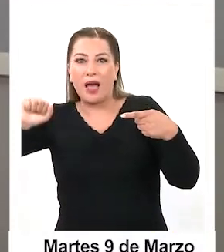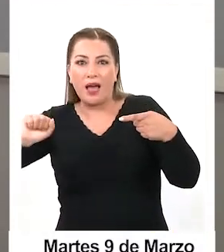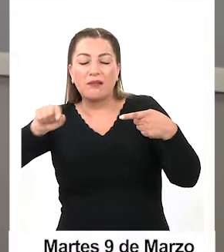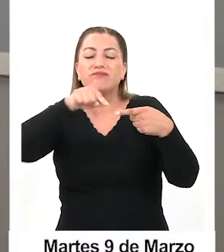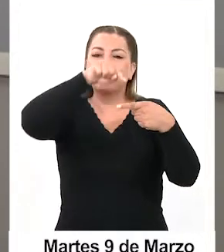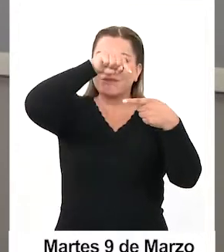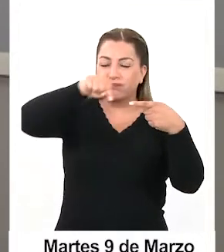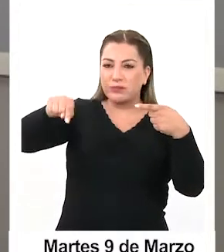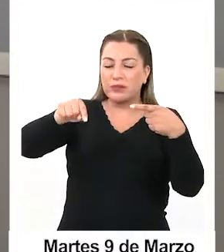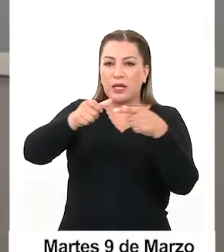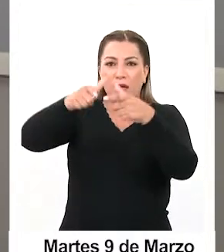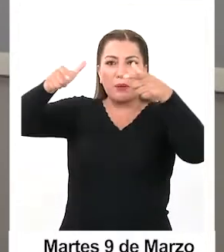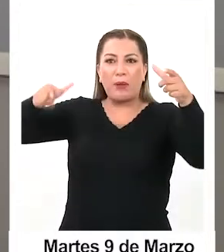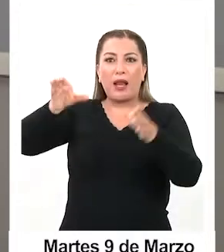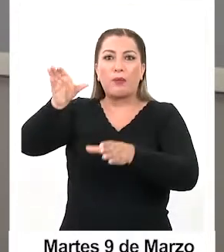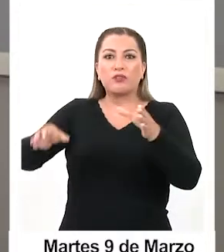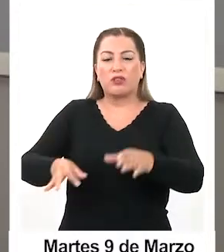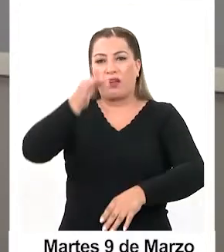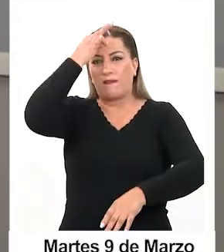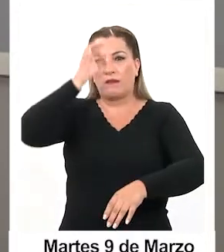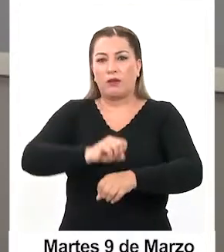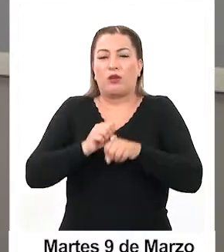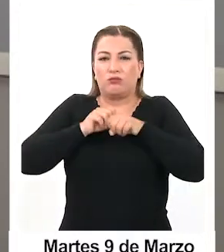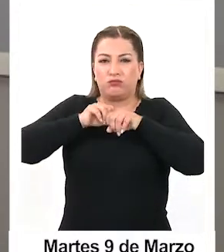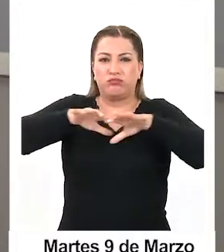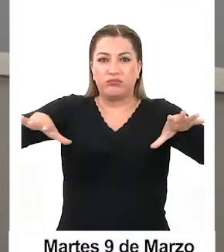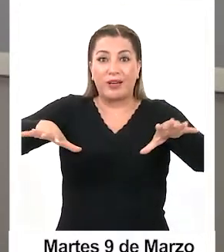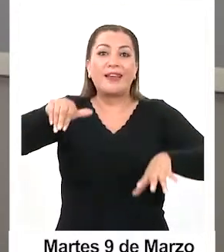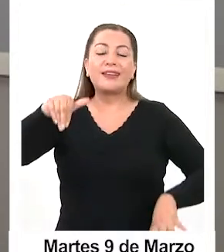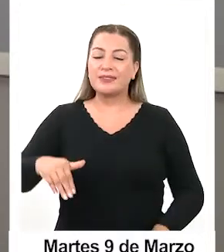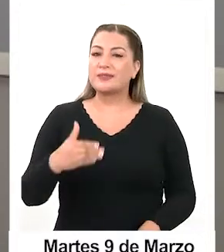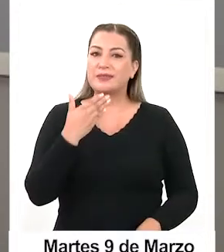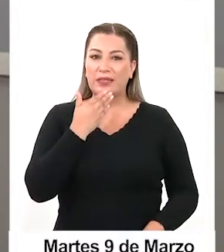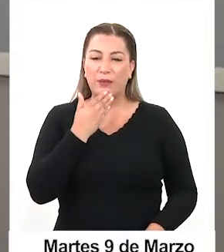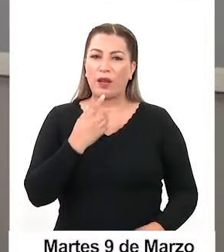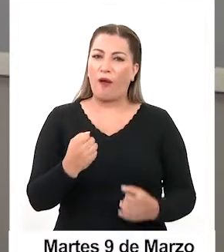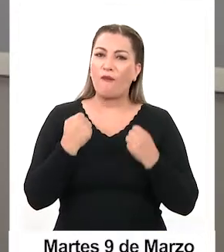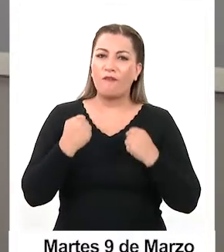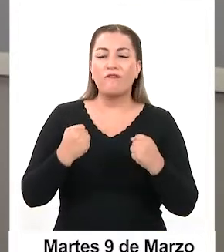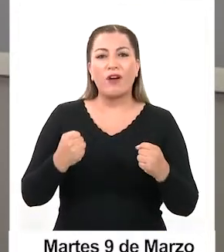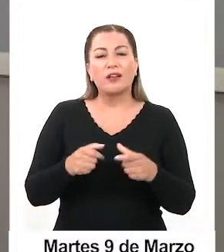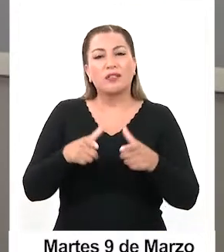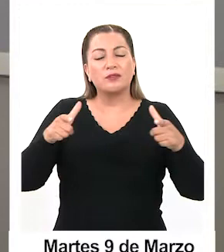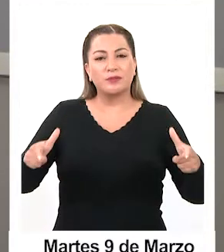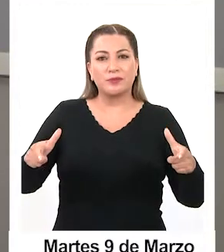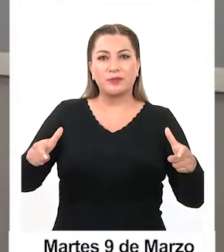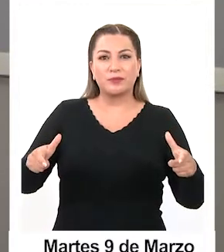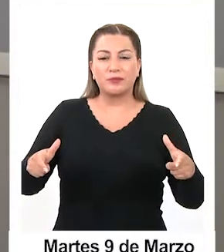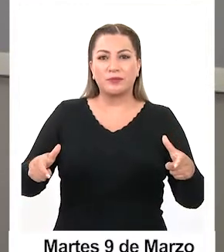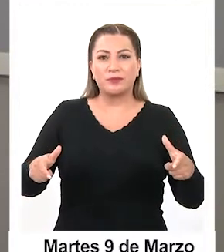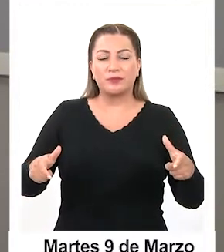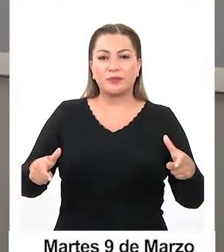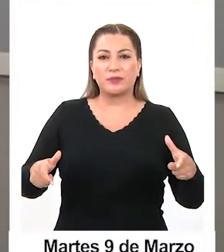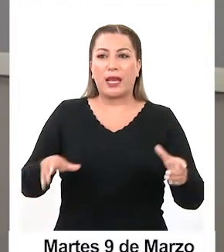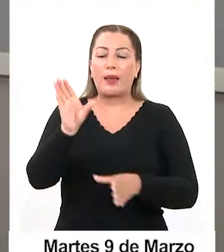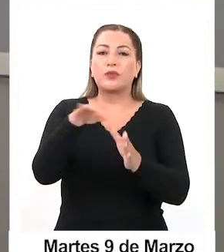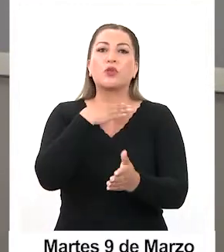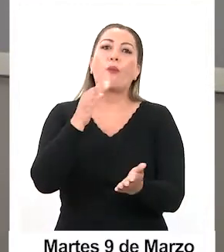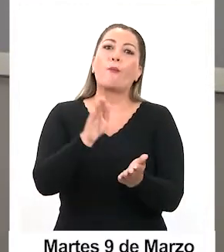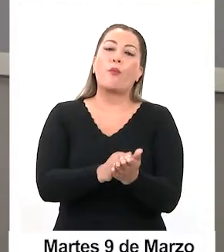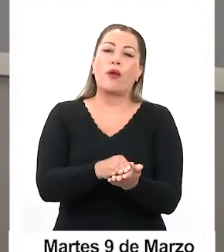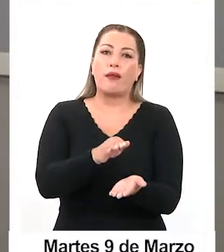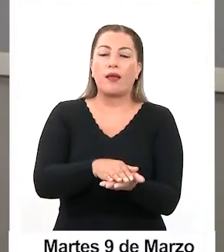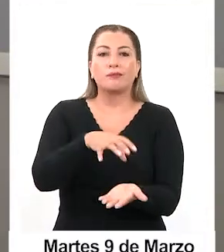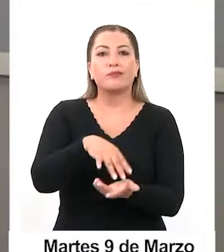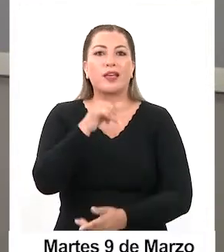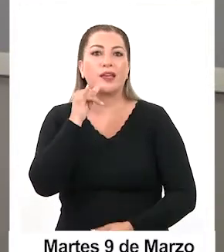obviamente aumentaron los casos en forma explosiva. Y ahí también se vino fuertemente un aumento de la mortalidad en la población